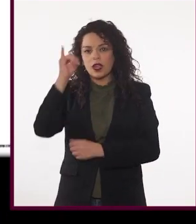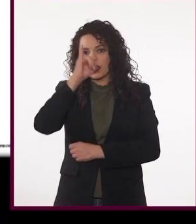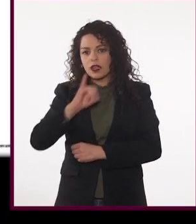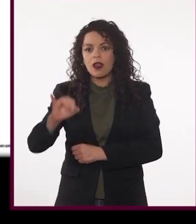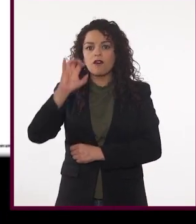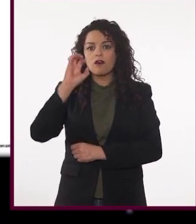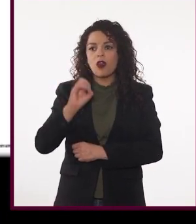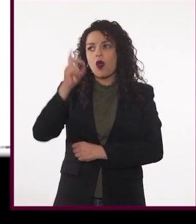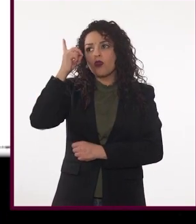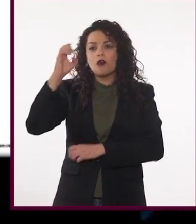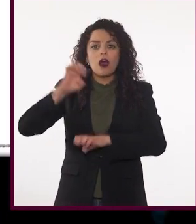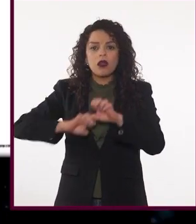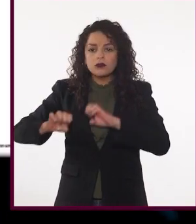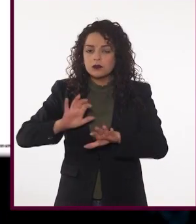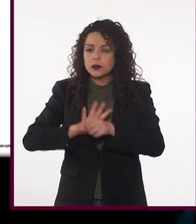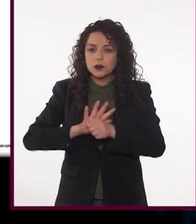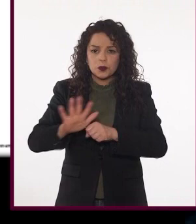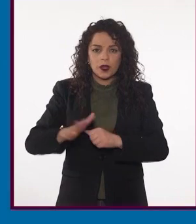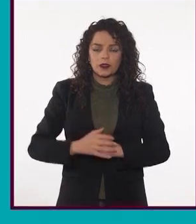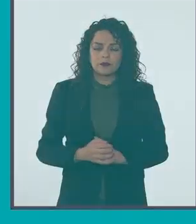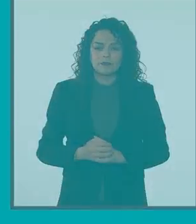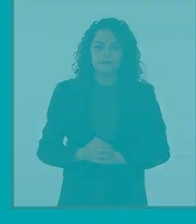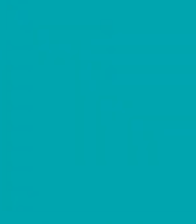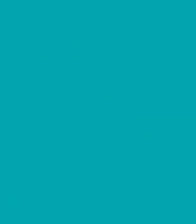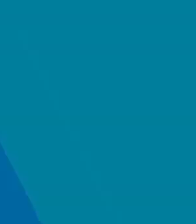supervisor, patrón o empleador.